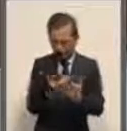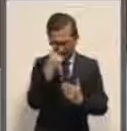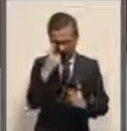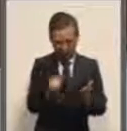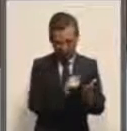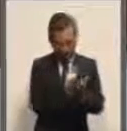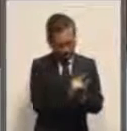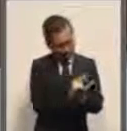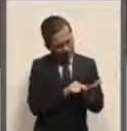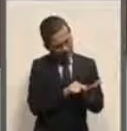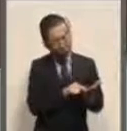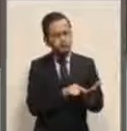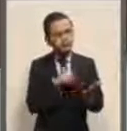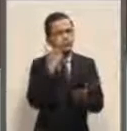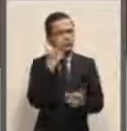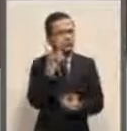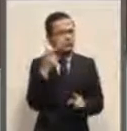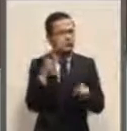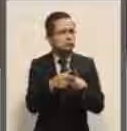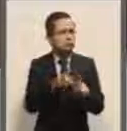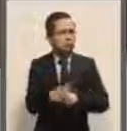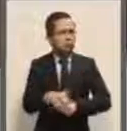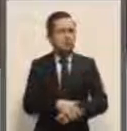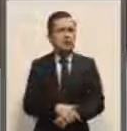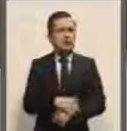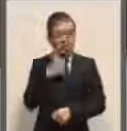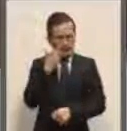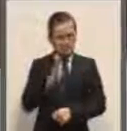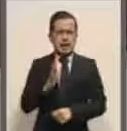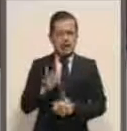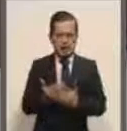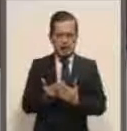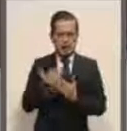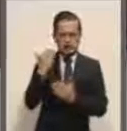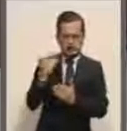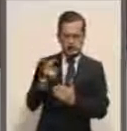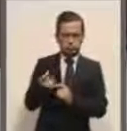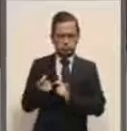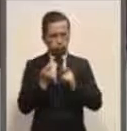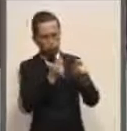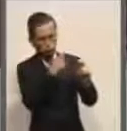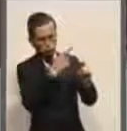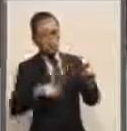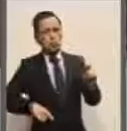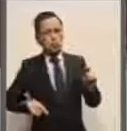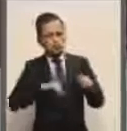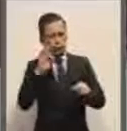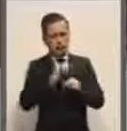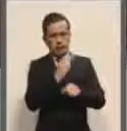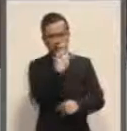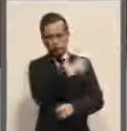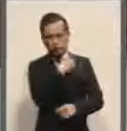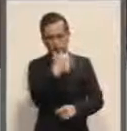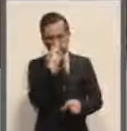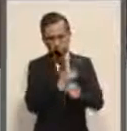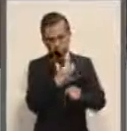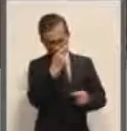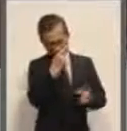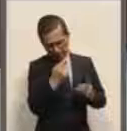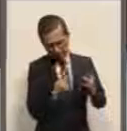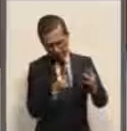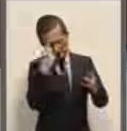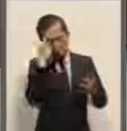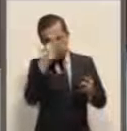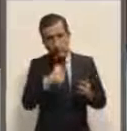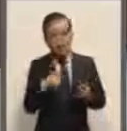busca complementar las ya existentes atribuciones a la Administración Pública Federal Mexicana en materia